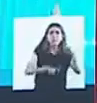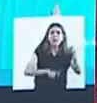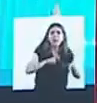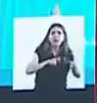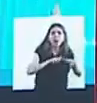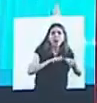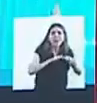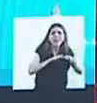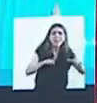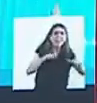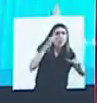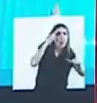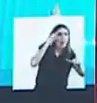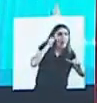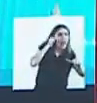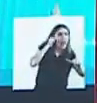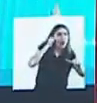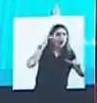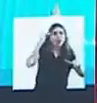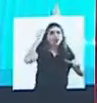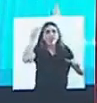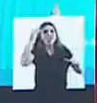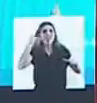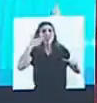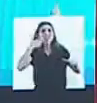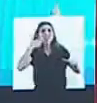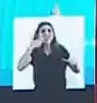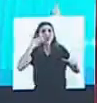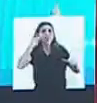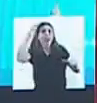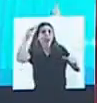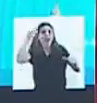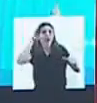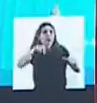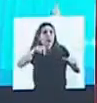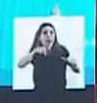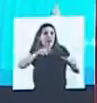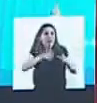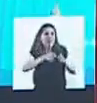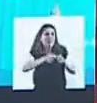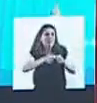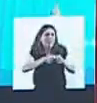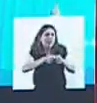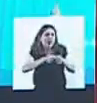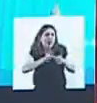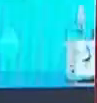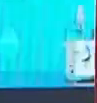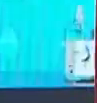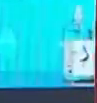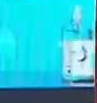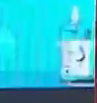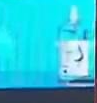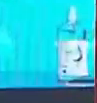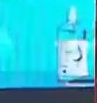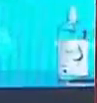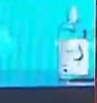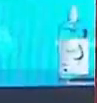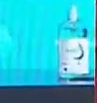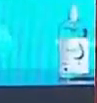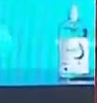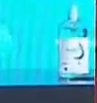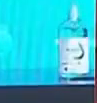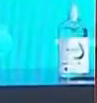más o menos normal por ahora. La otra verdad que aprendimos a lo largo de este año y medio es